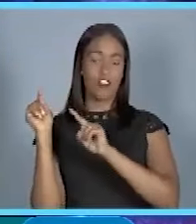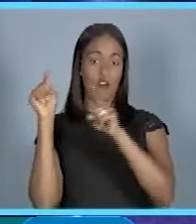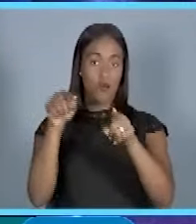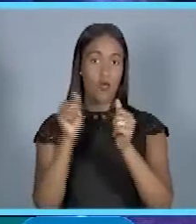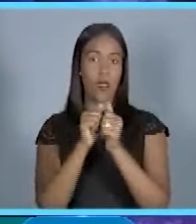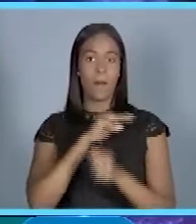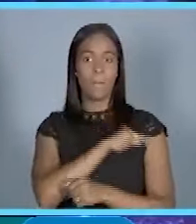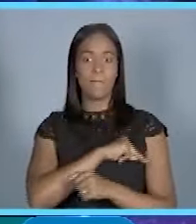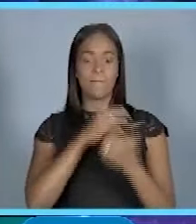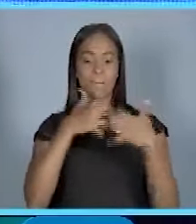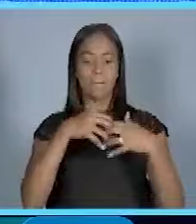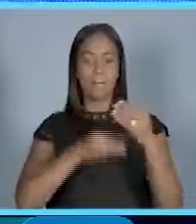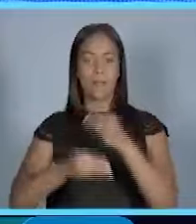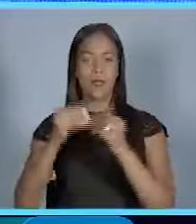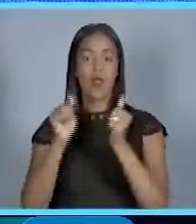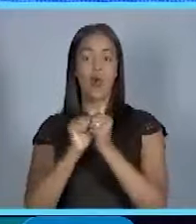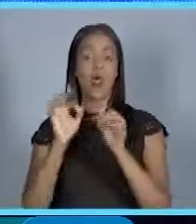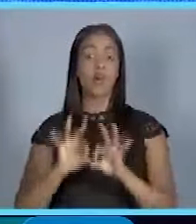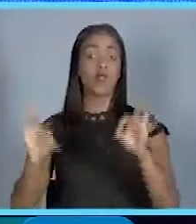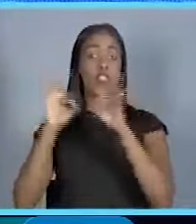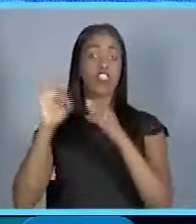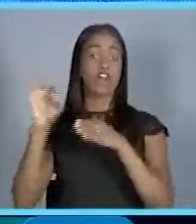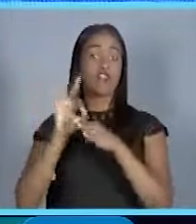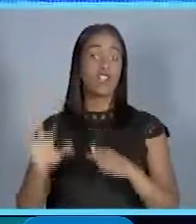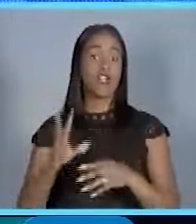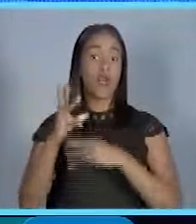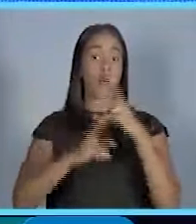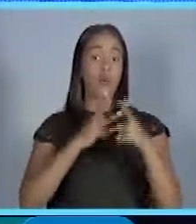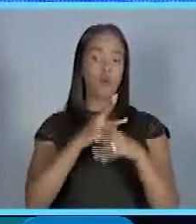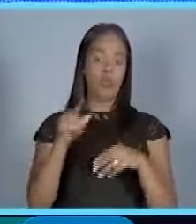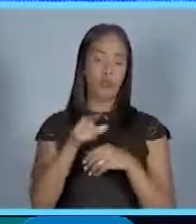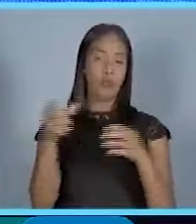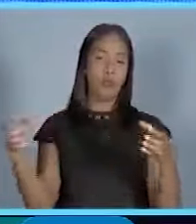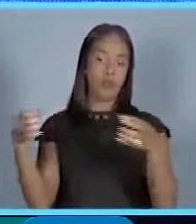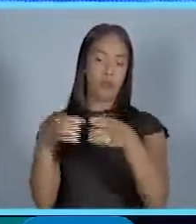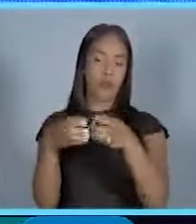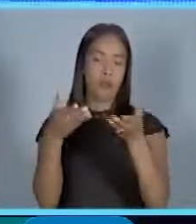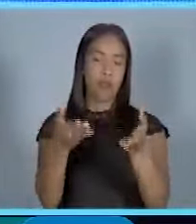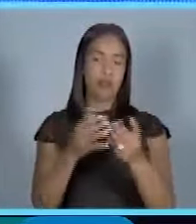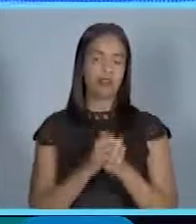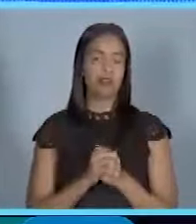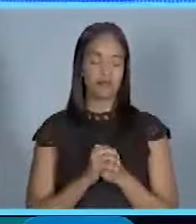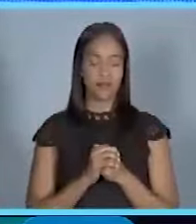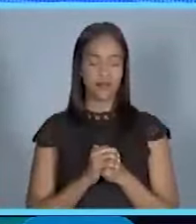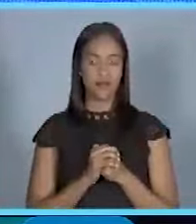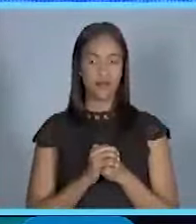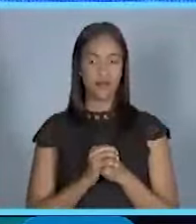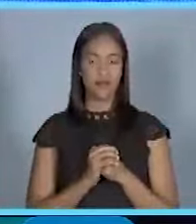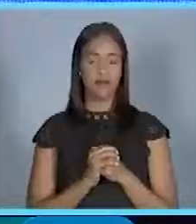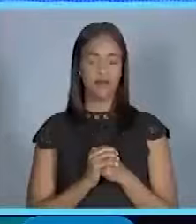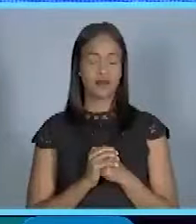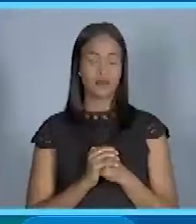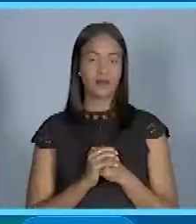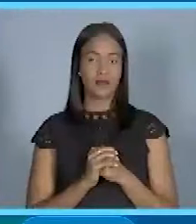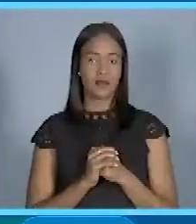ministro de Industria, con importantes personalidades del mundo empresarial. Ramón Santana Álvarez, Central de